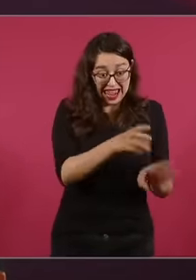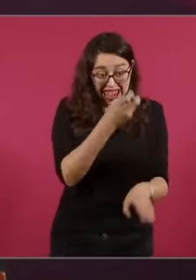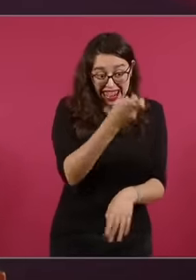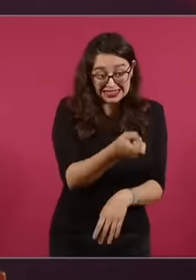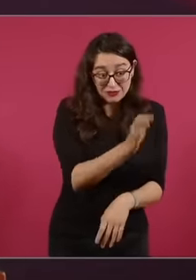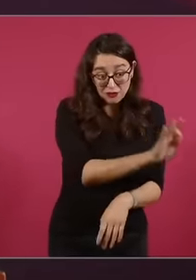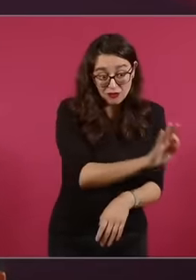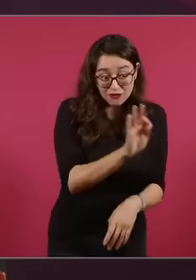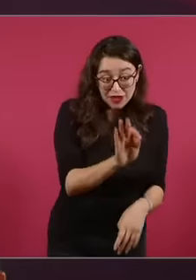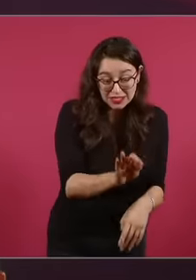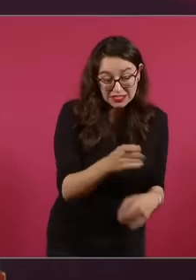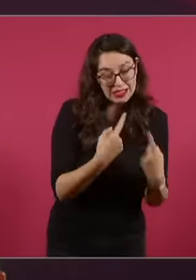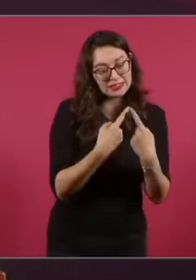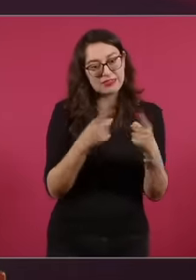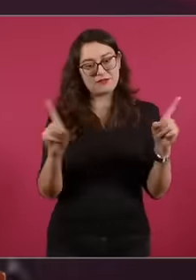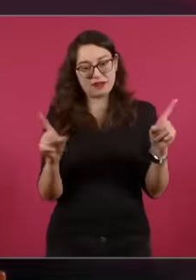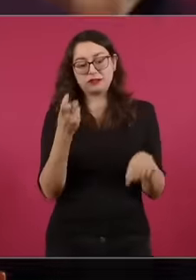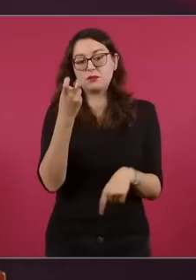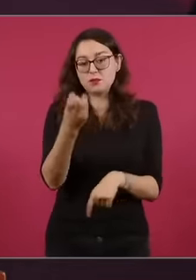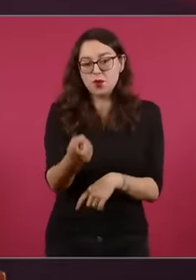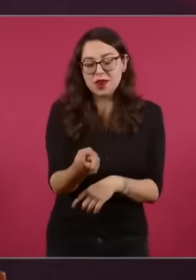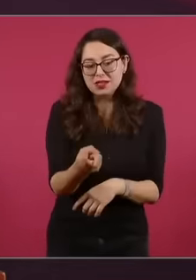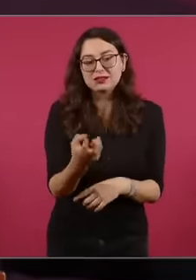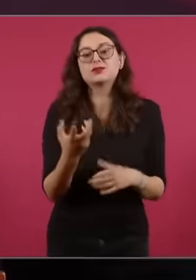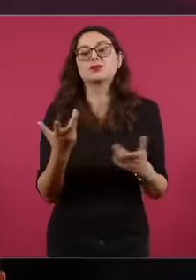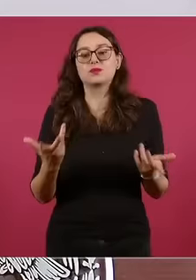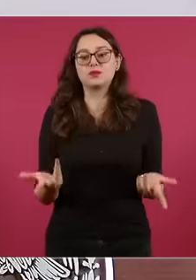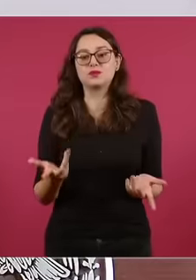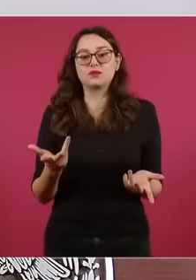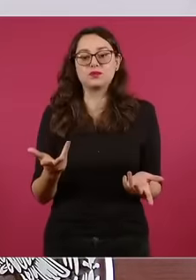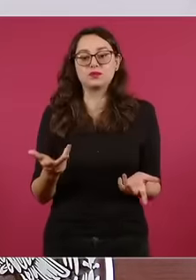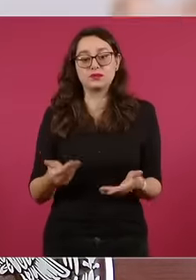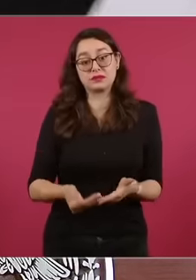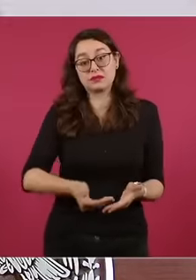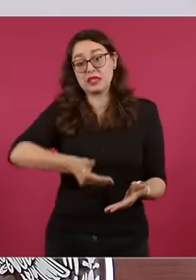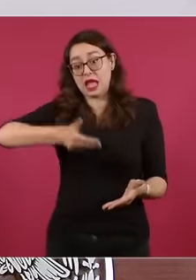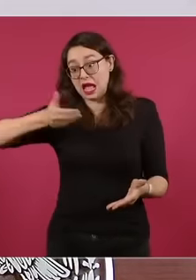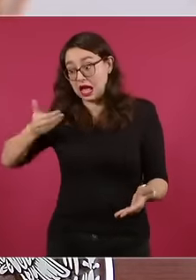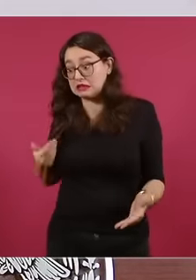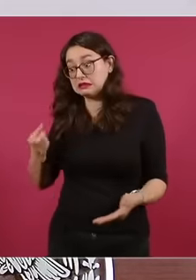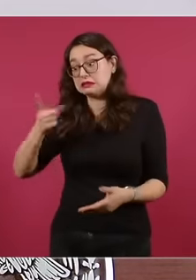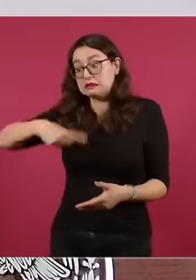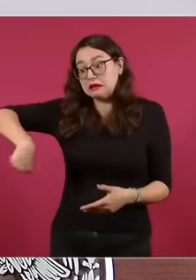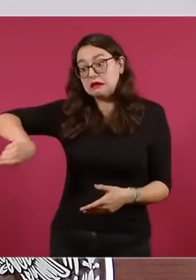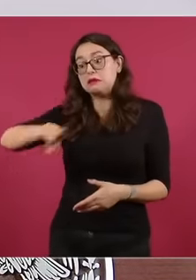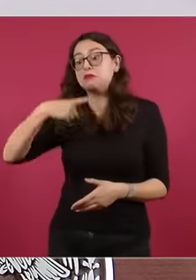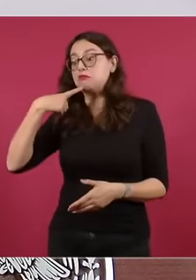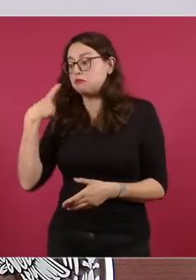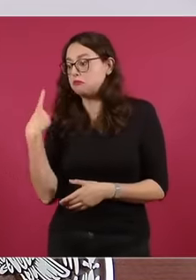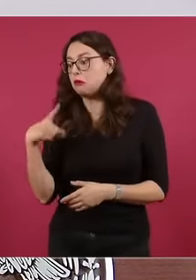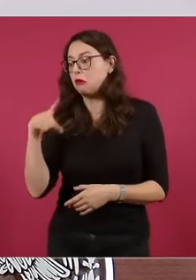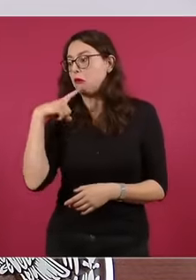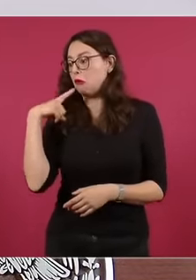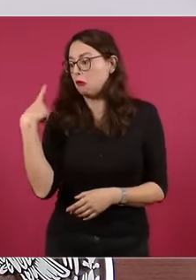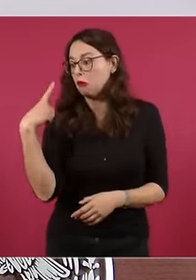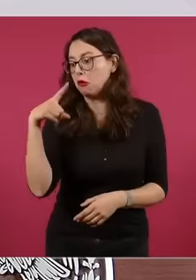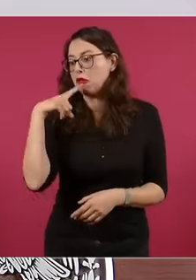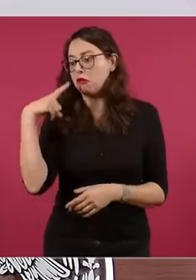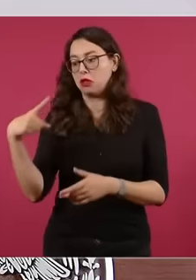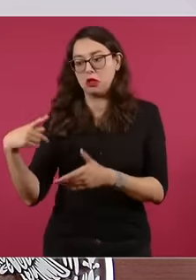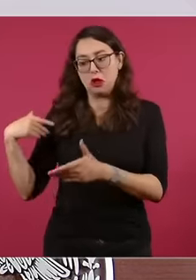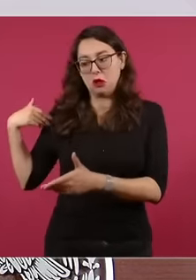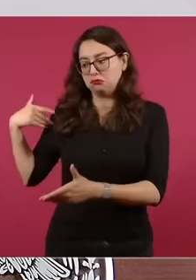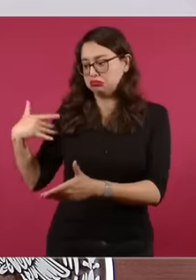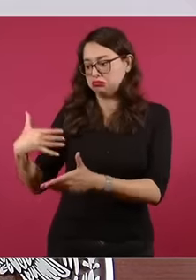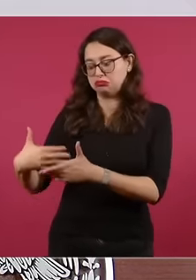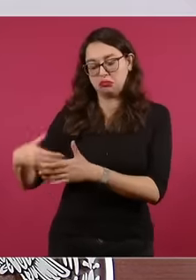es la razón. Estos casos, pues, son de juicios previos que han llevado su curso legal